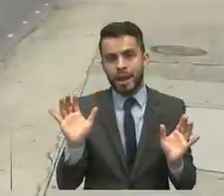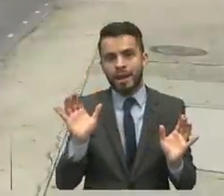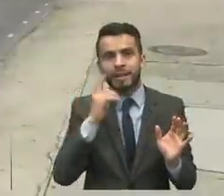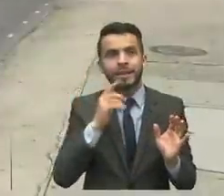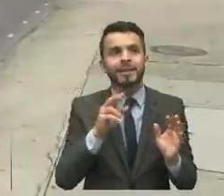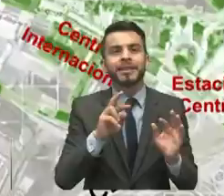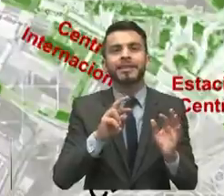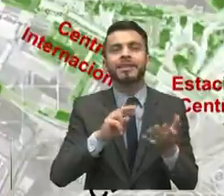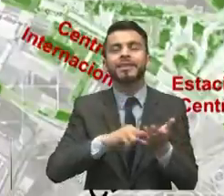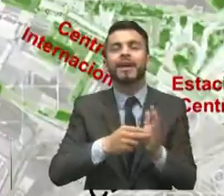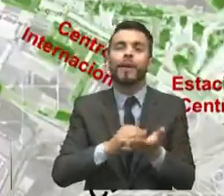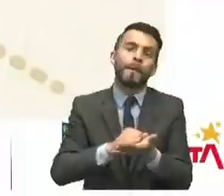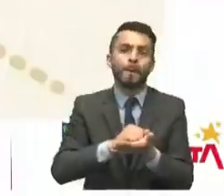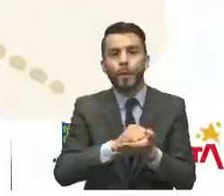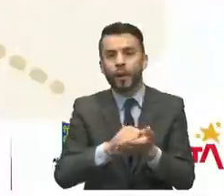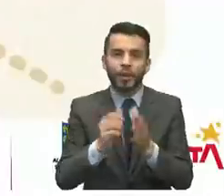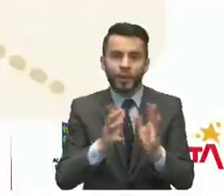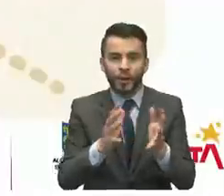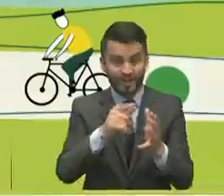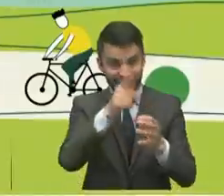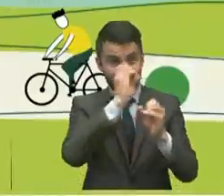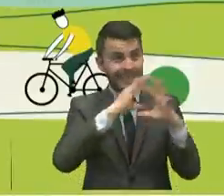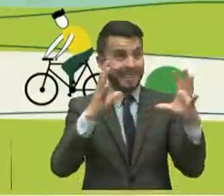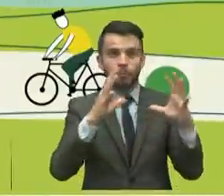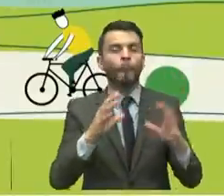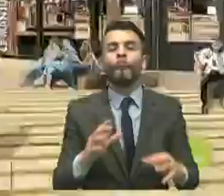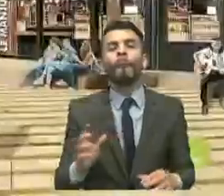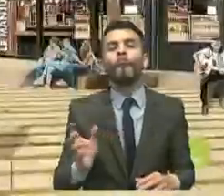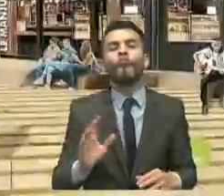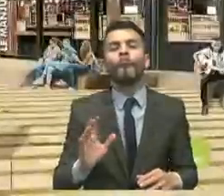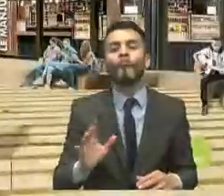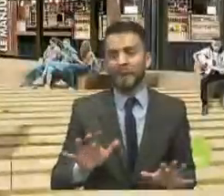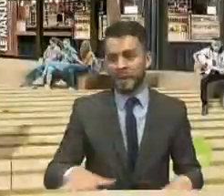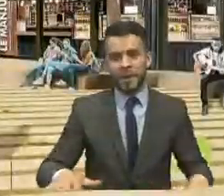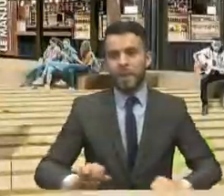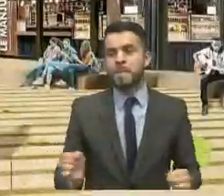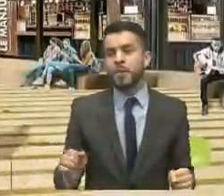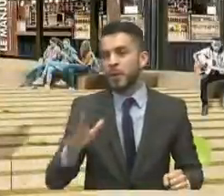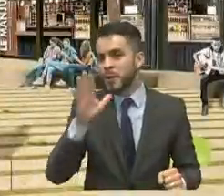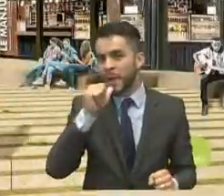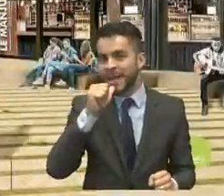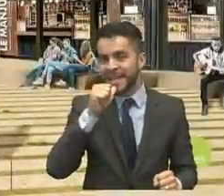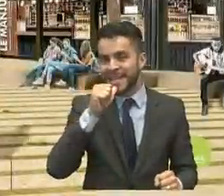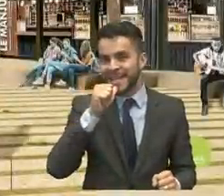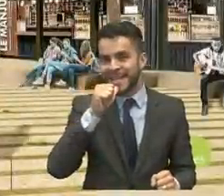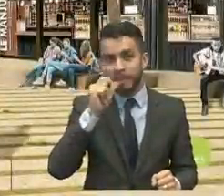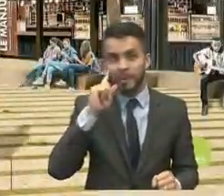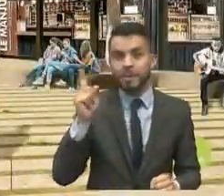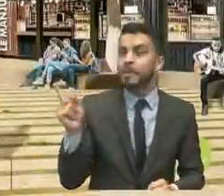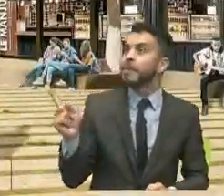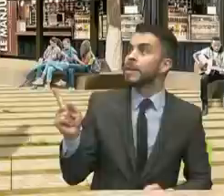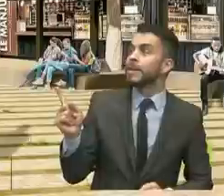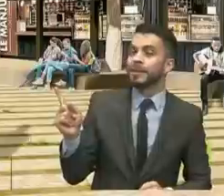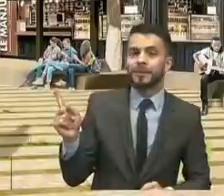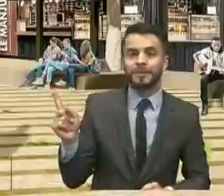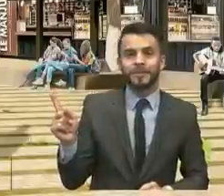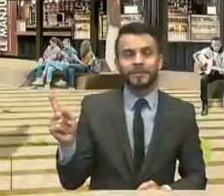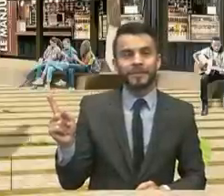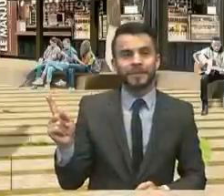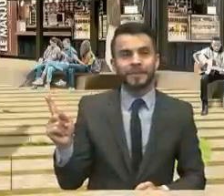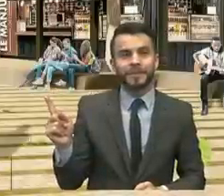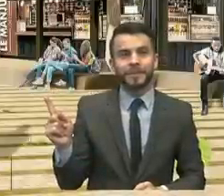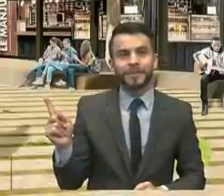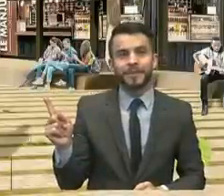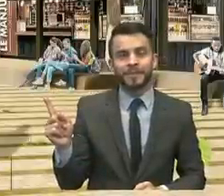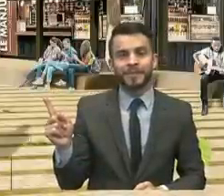conceptual. Es difícil que se lo imagine porque es que no hay nada así en Bogotá. Acá hay otra, por ejemplo. Acá hay